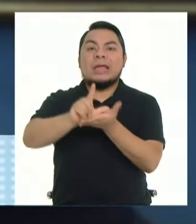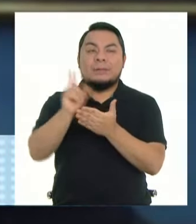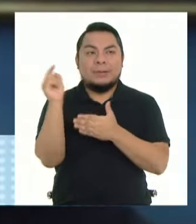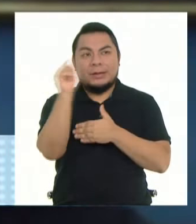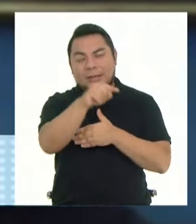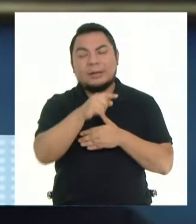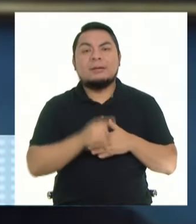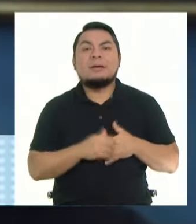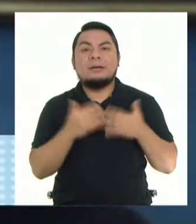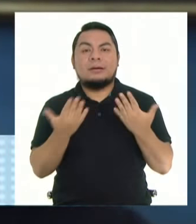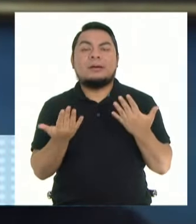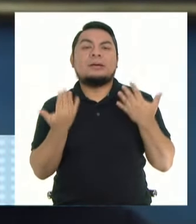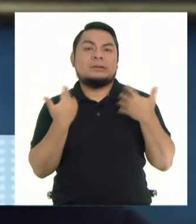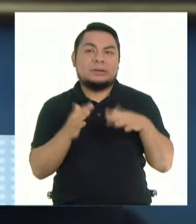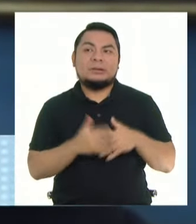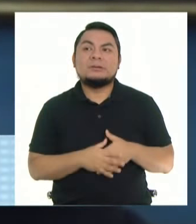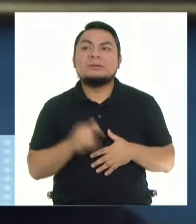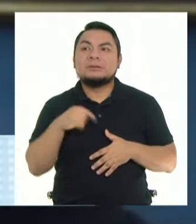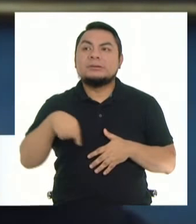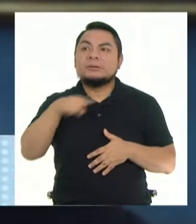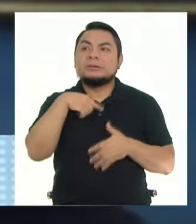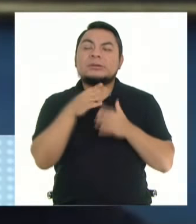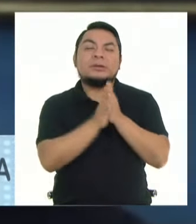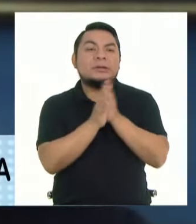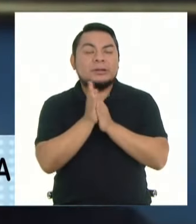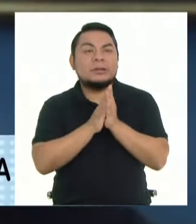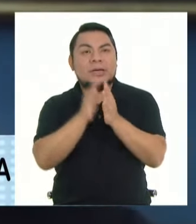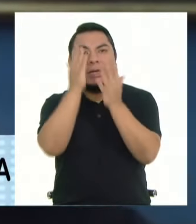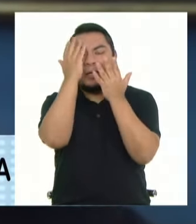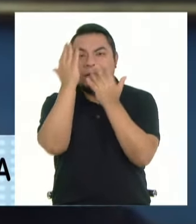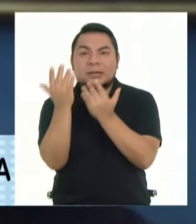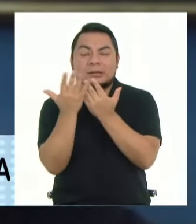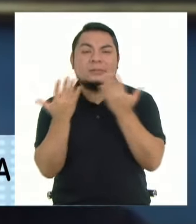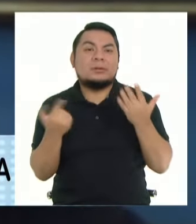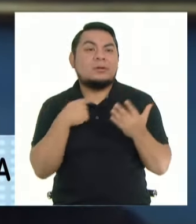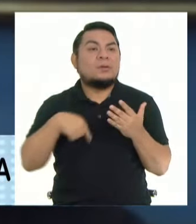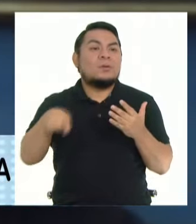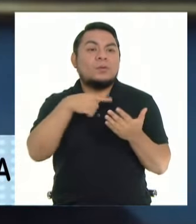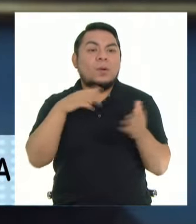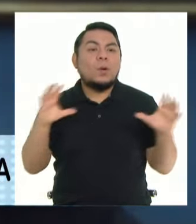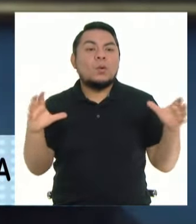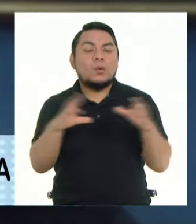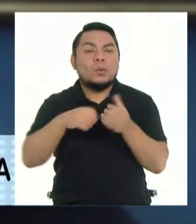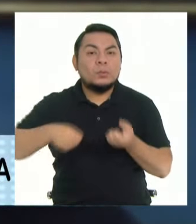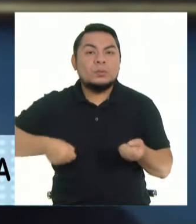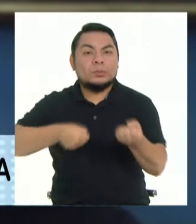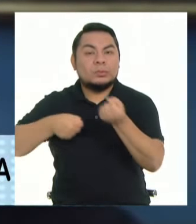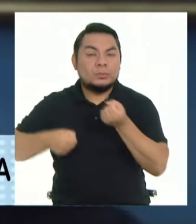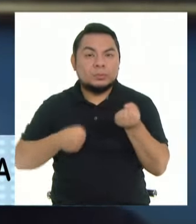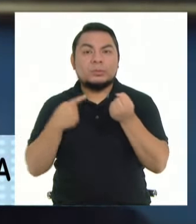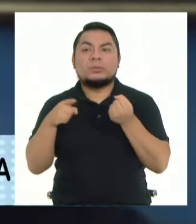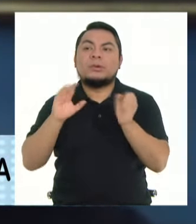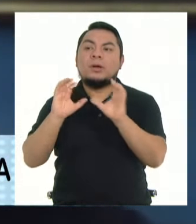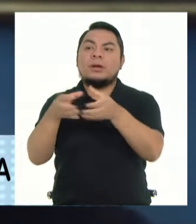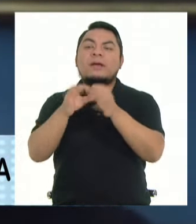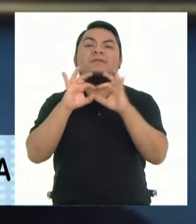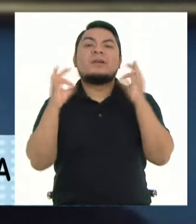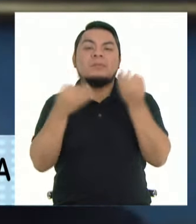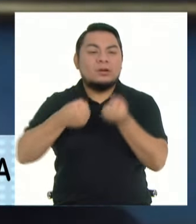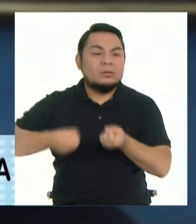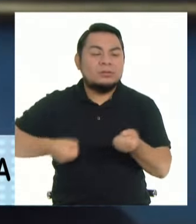Y bueno, hay expectativa, esperanza en el mundo rural campesino, en la agricultura familiar, en